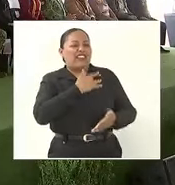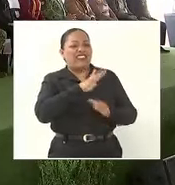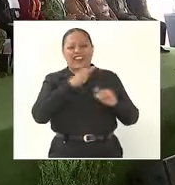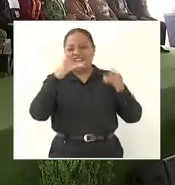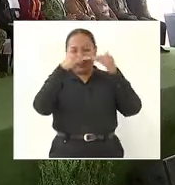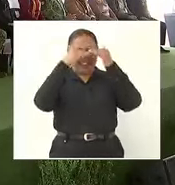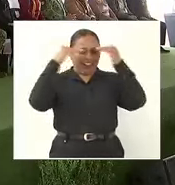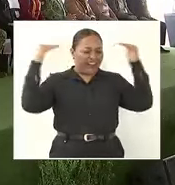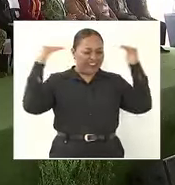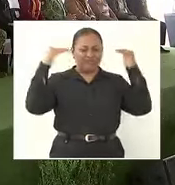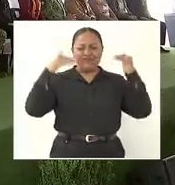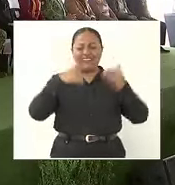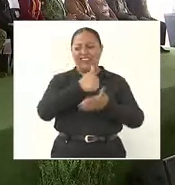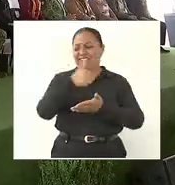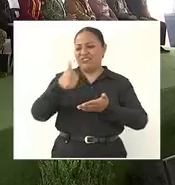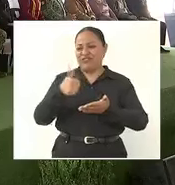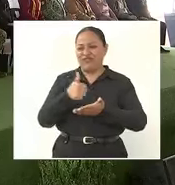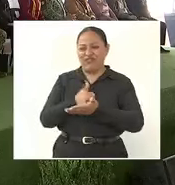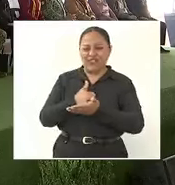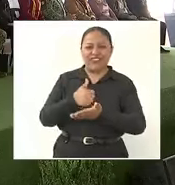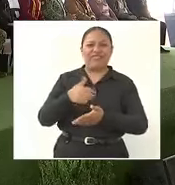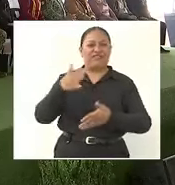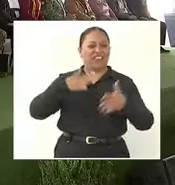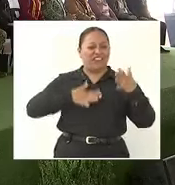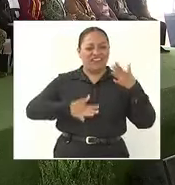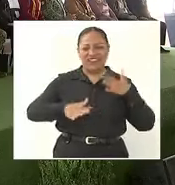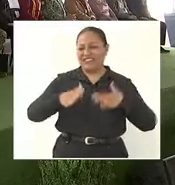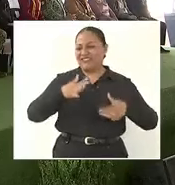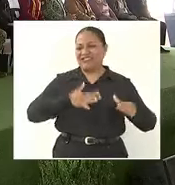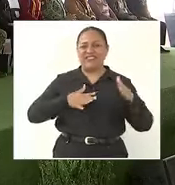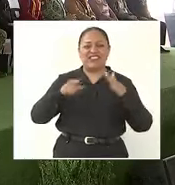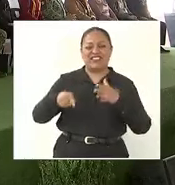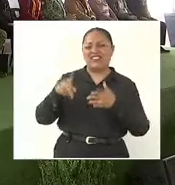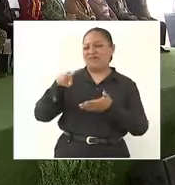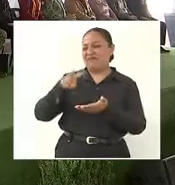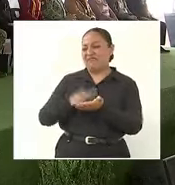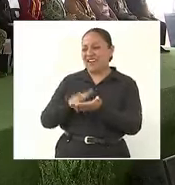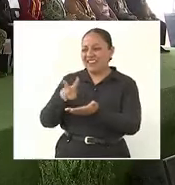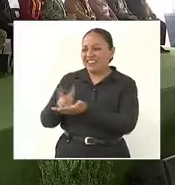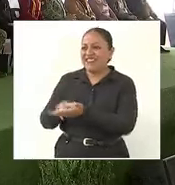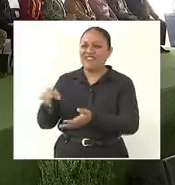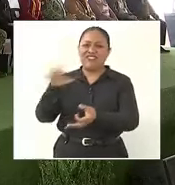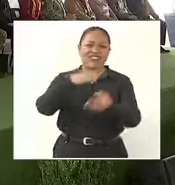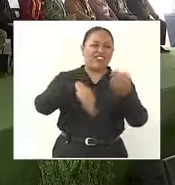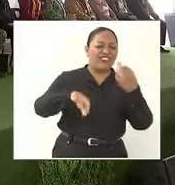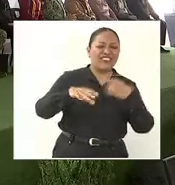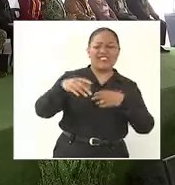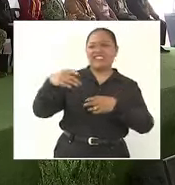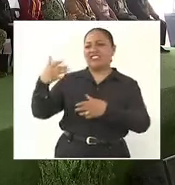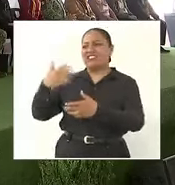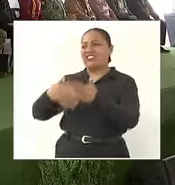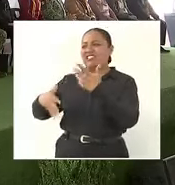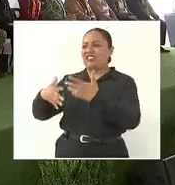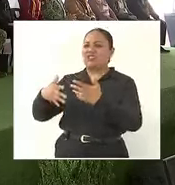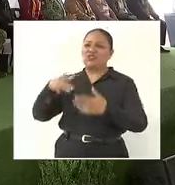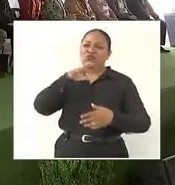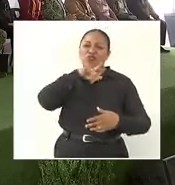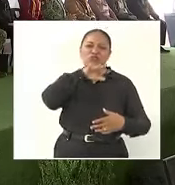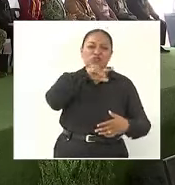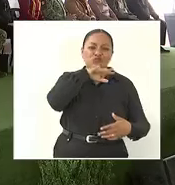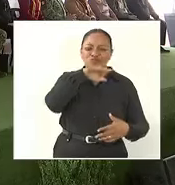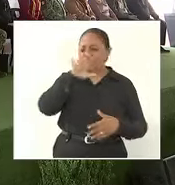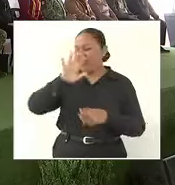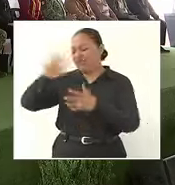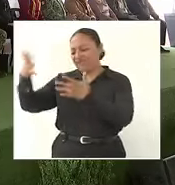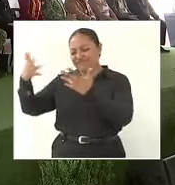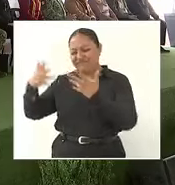vida consumista de la sociedad con su banalidad. Explota, horada, rompe, draga, contamina. Entendía